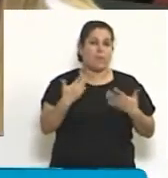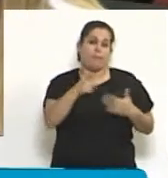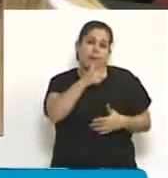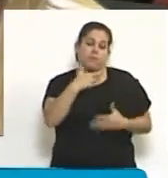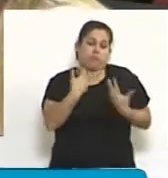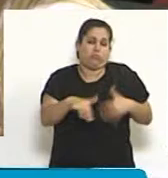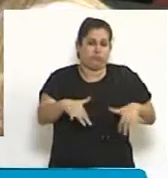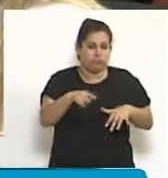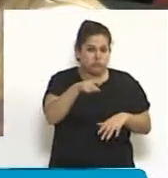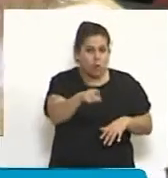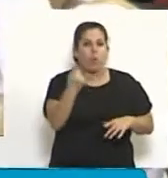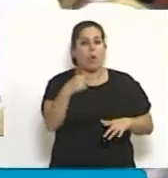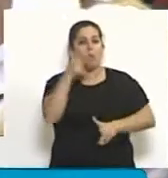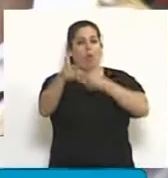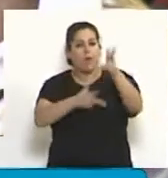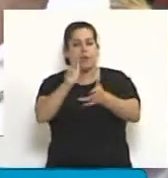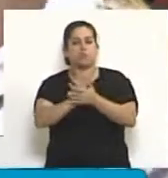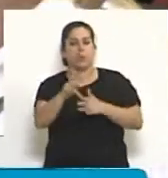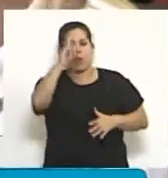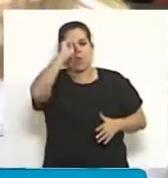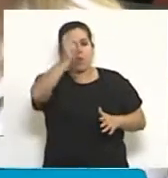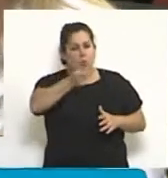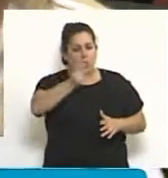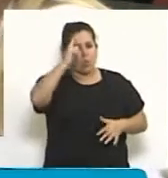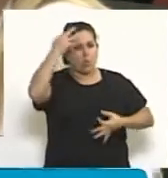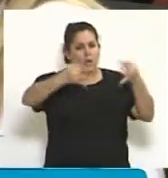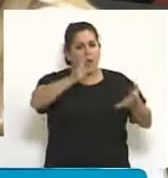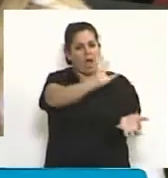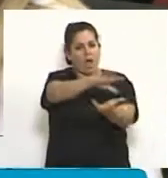mucho, por supuesto, cuando uno habla de los juzgados del interior del